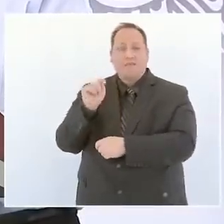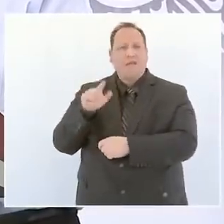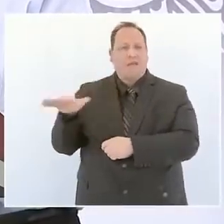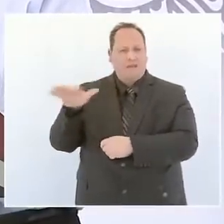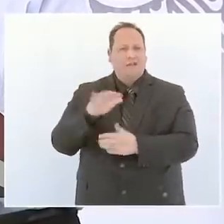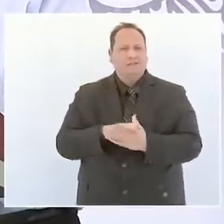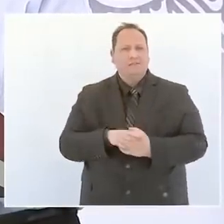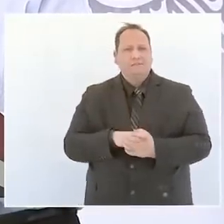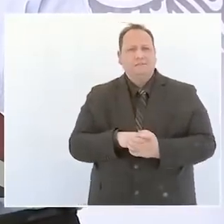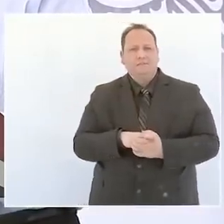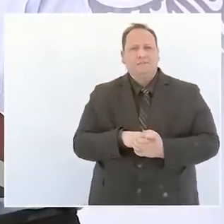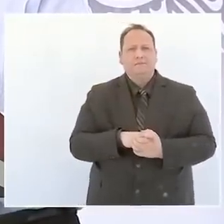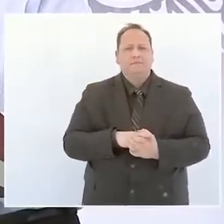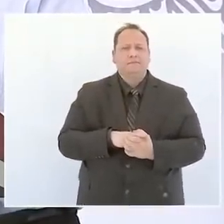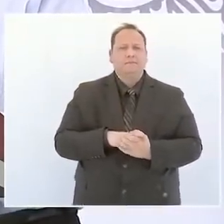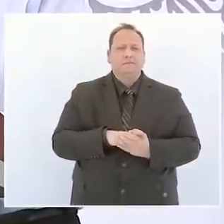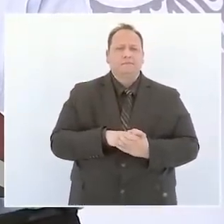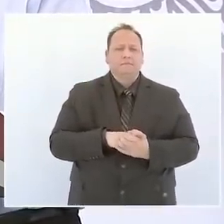Tecate.